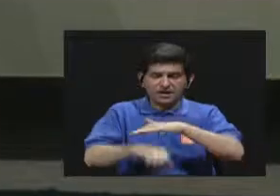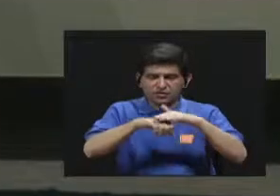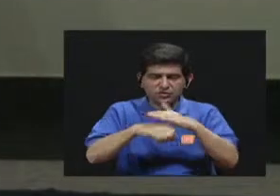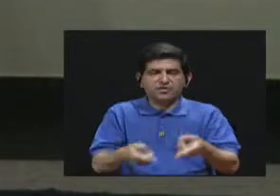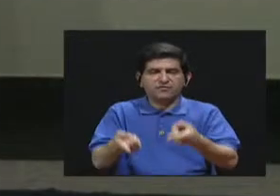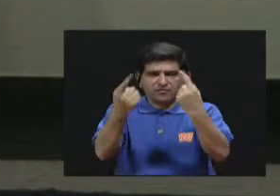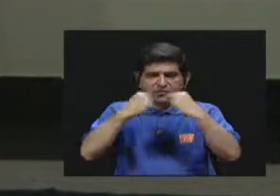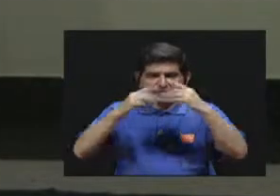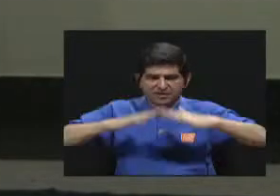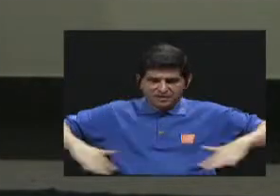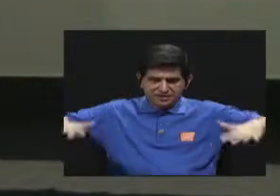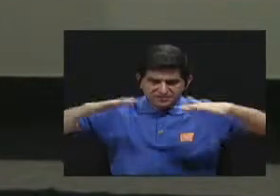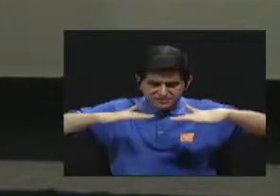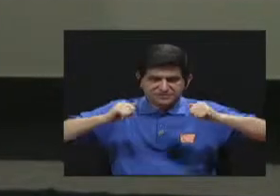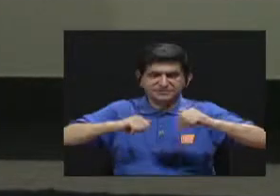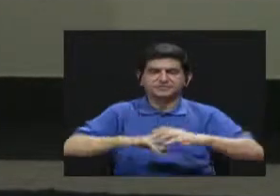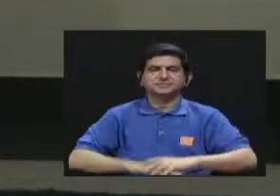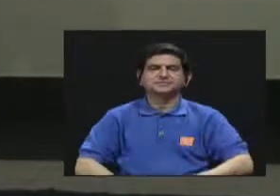escenario.